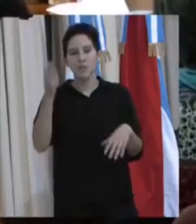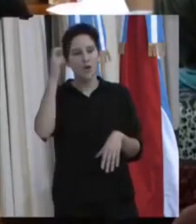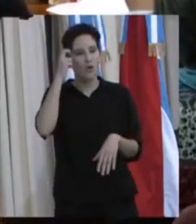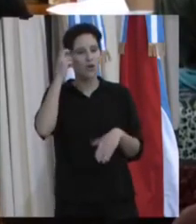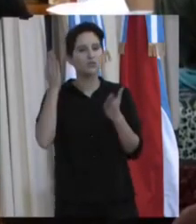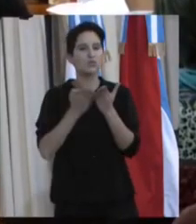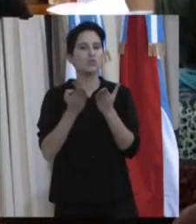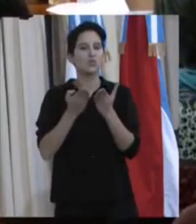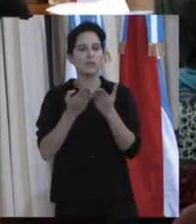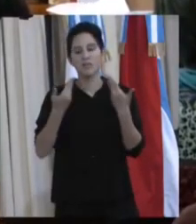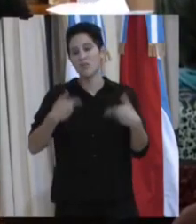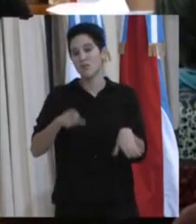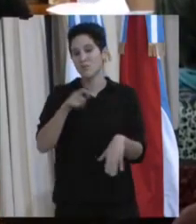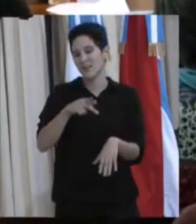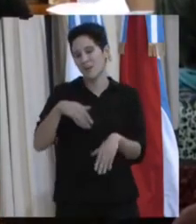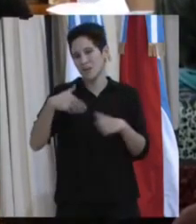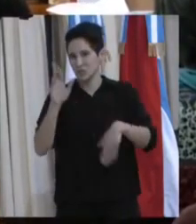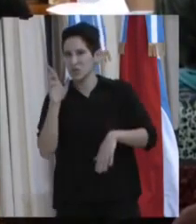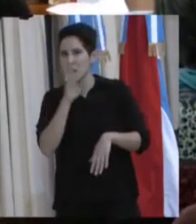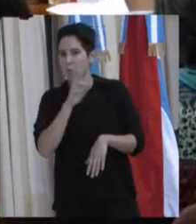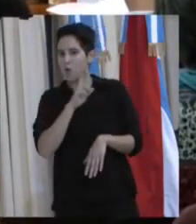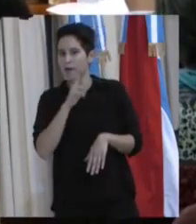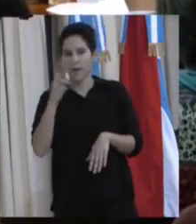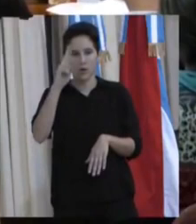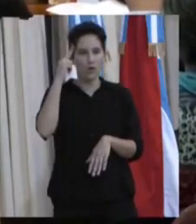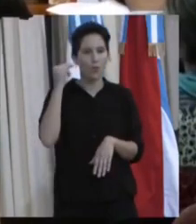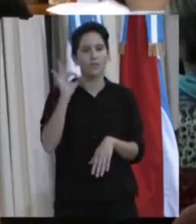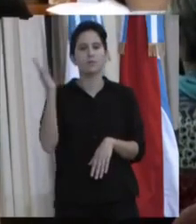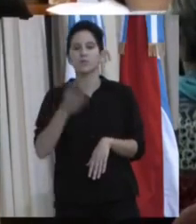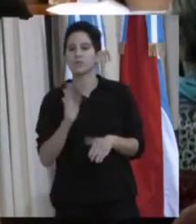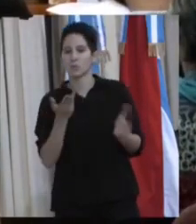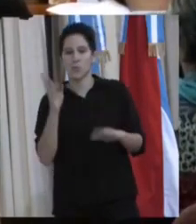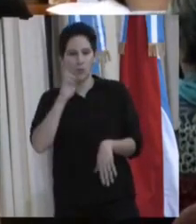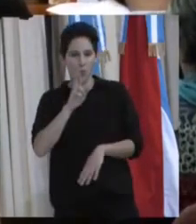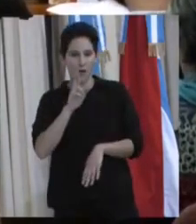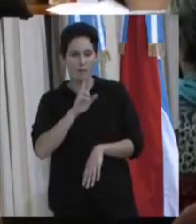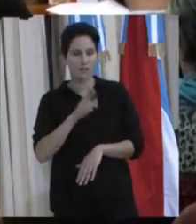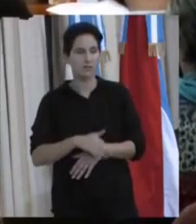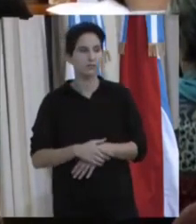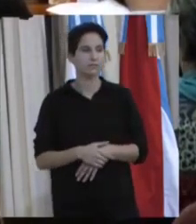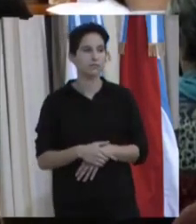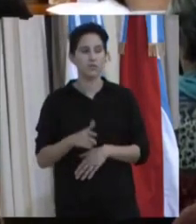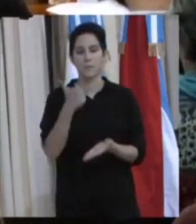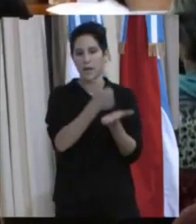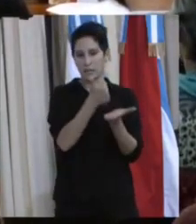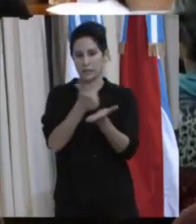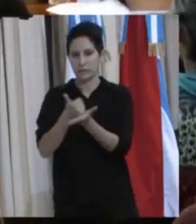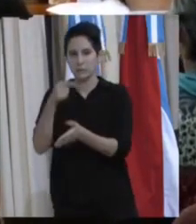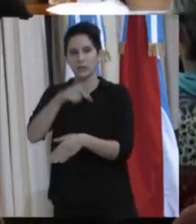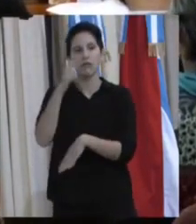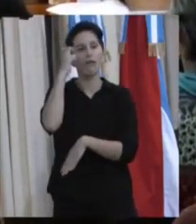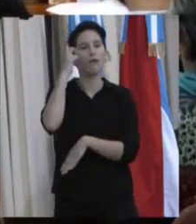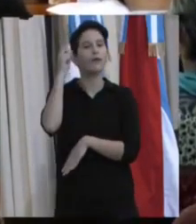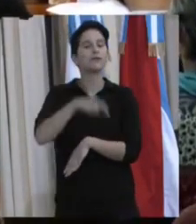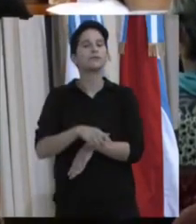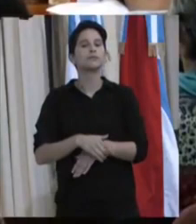estudiantes normalistas, que son todas, la mayoría, el 90% son mujeres, las que participan de este congreso.